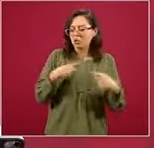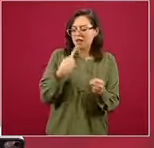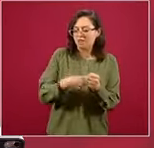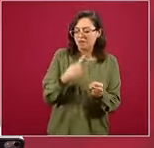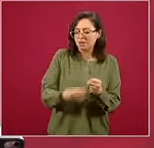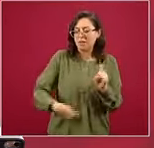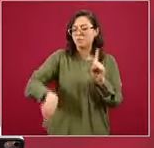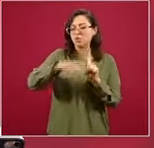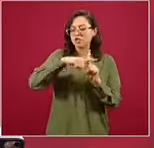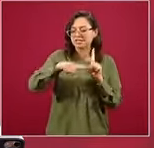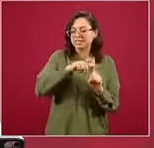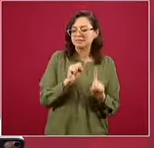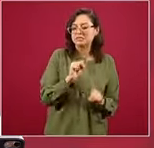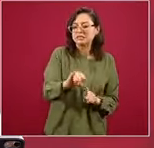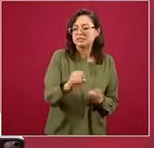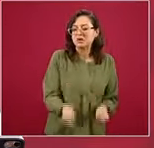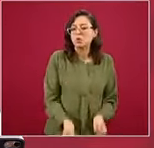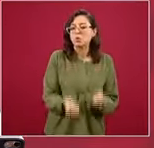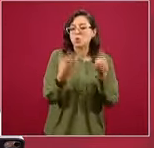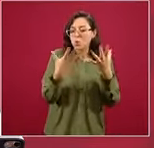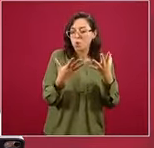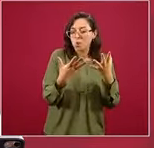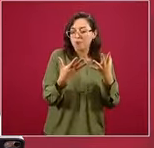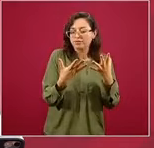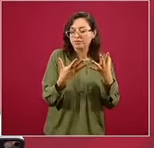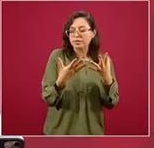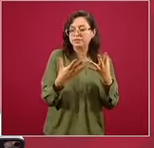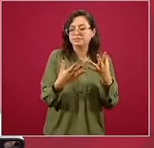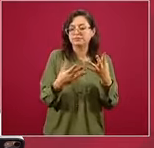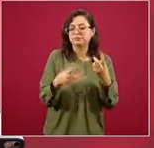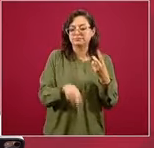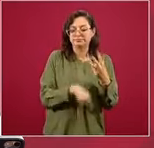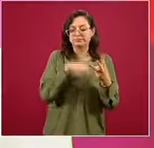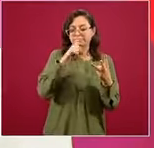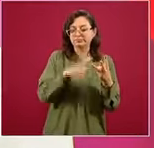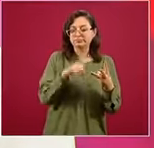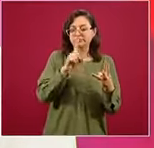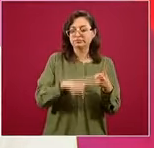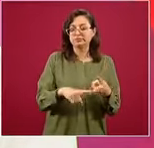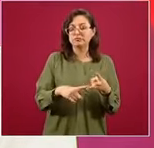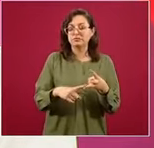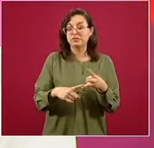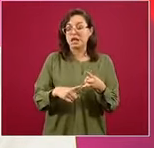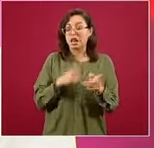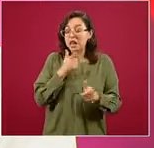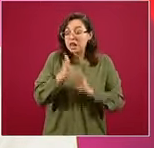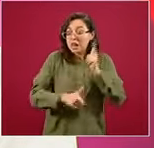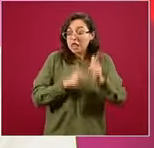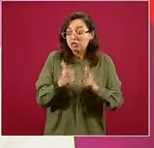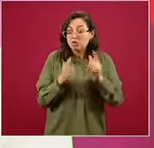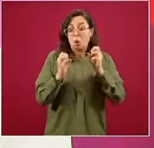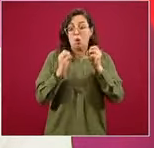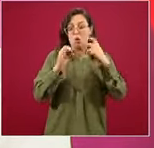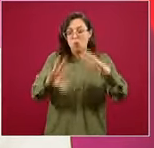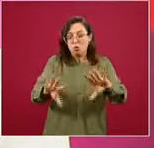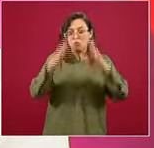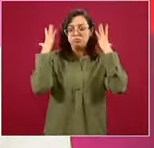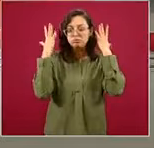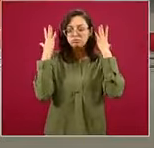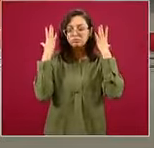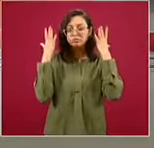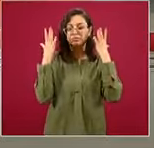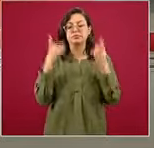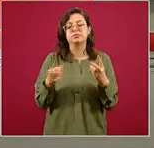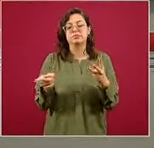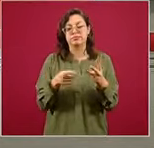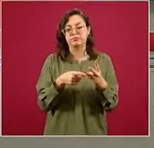sido detectadas como casos sospechosos, la velocidad de cambio de